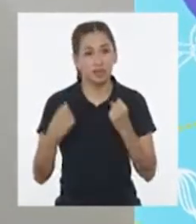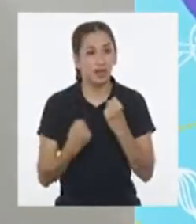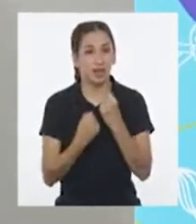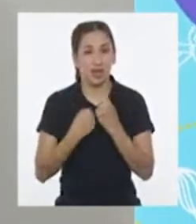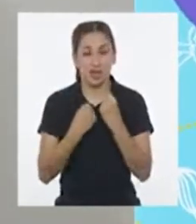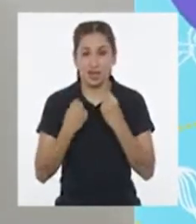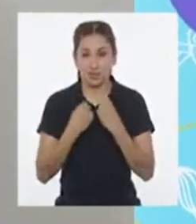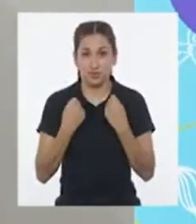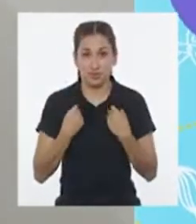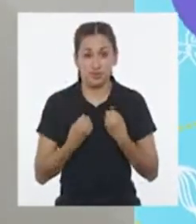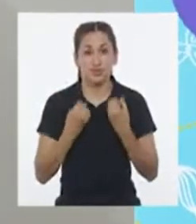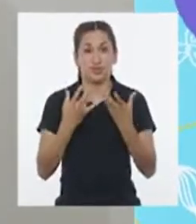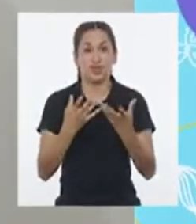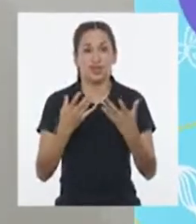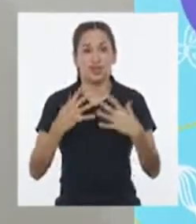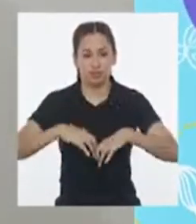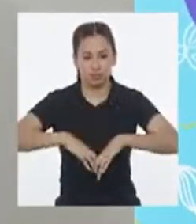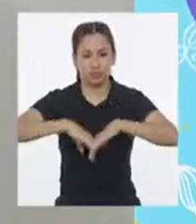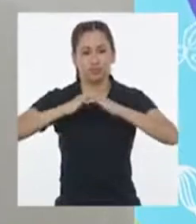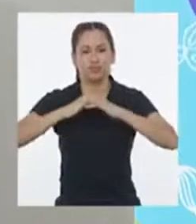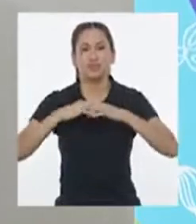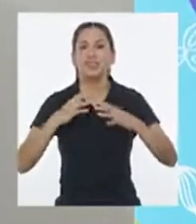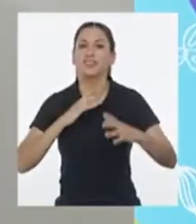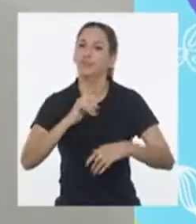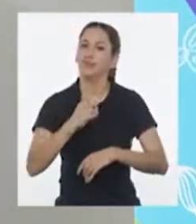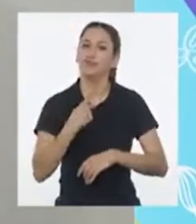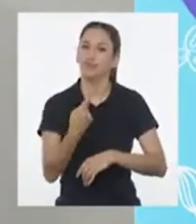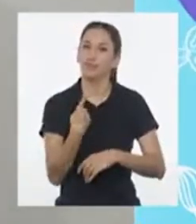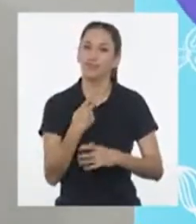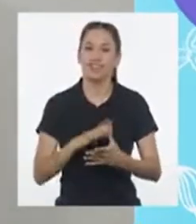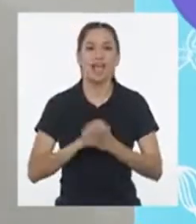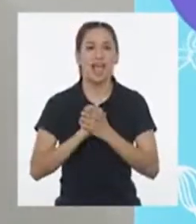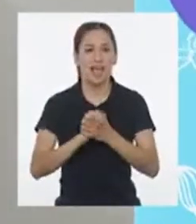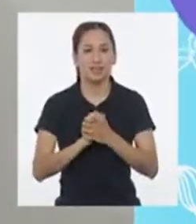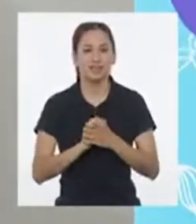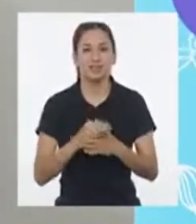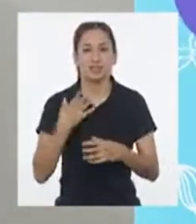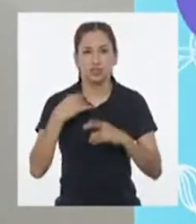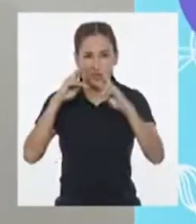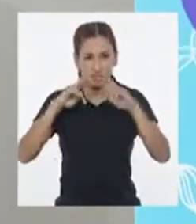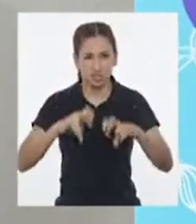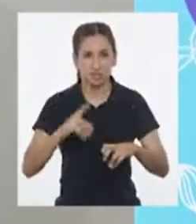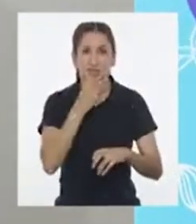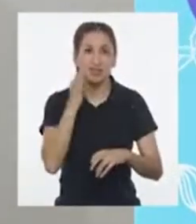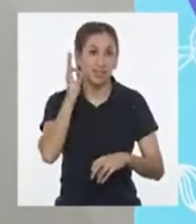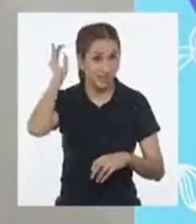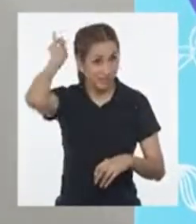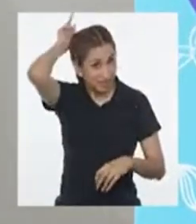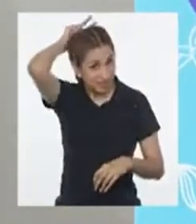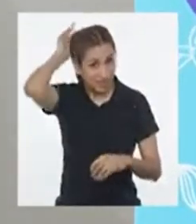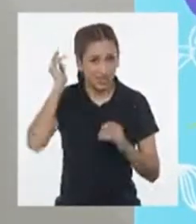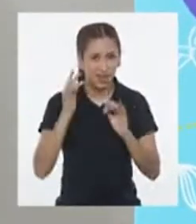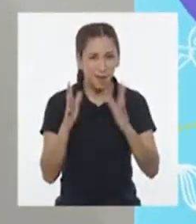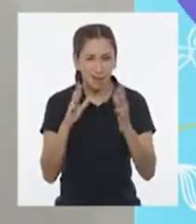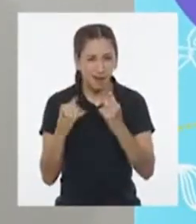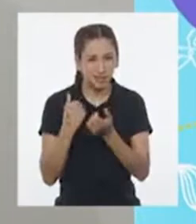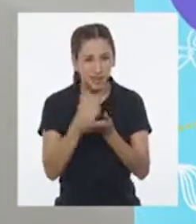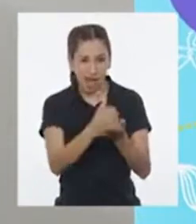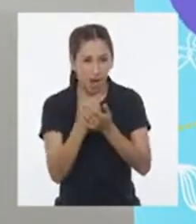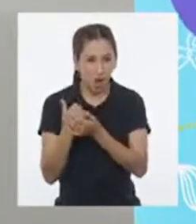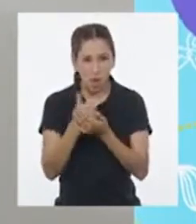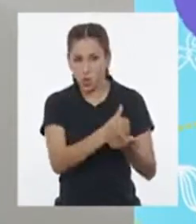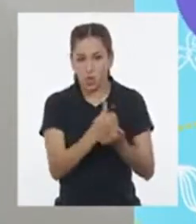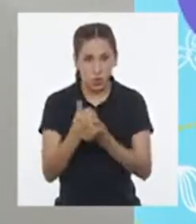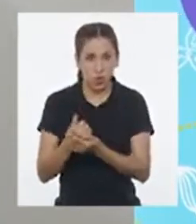El apoyo que nos dimos fortaleció nuestra amistad. He investigado que los incas se organizaban de una manera